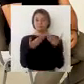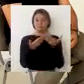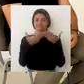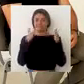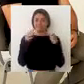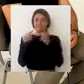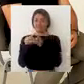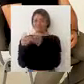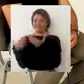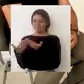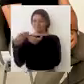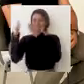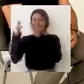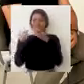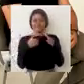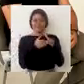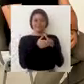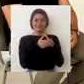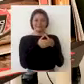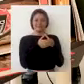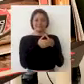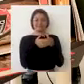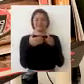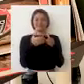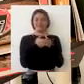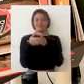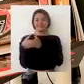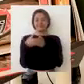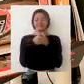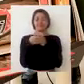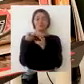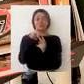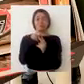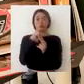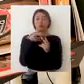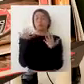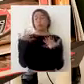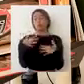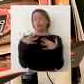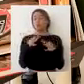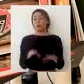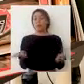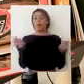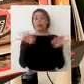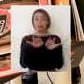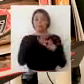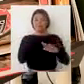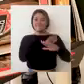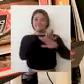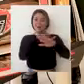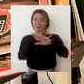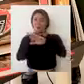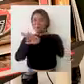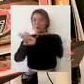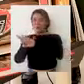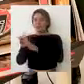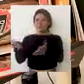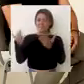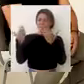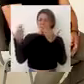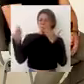y el Club del Rol. Y lograron una convocatoria muy importante en este primer embrión de lo que